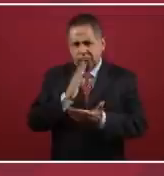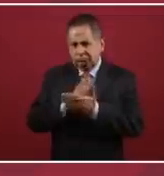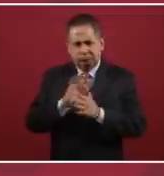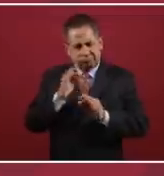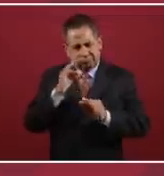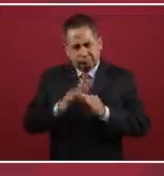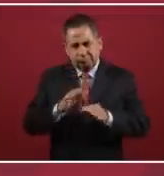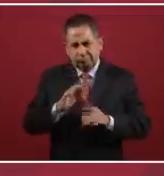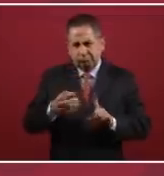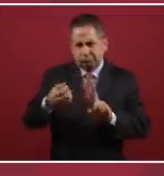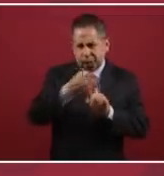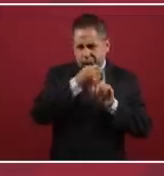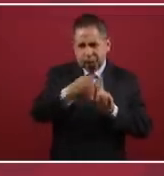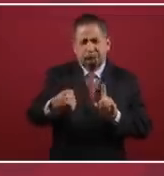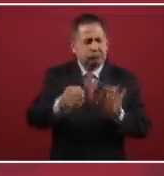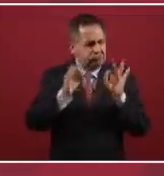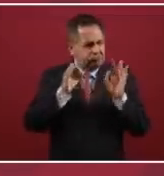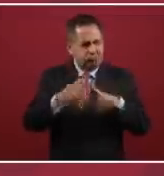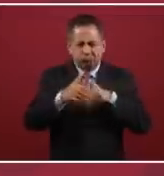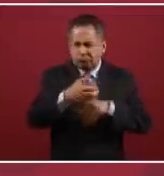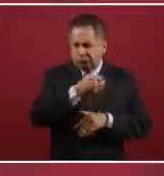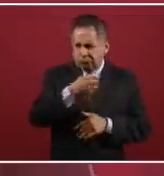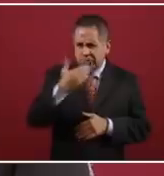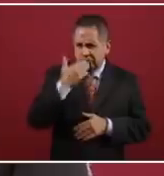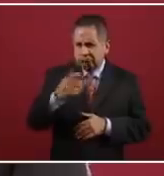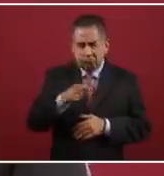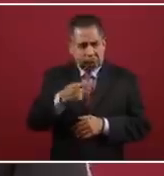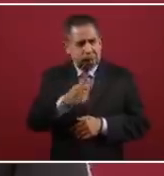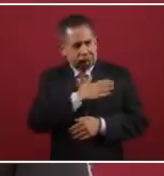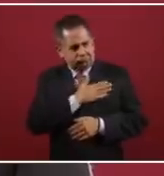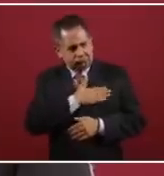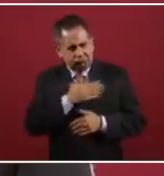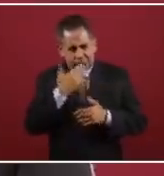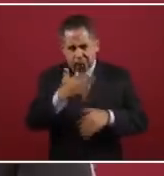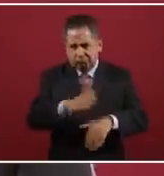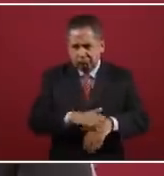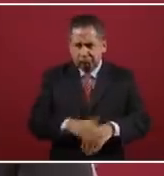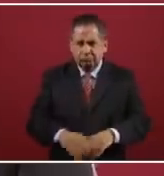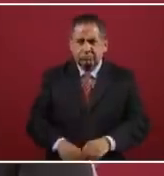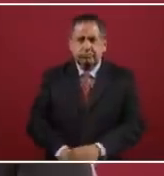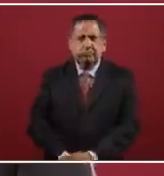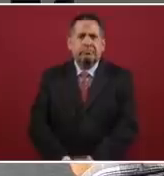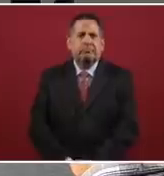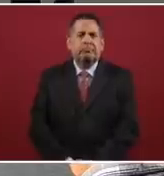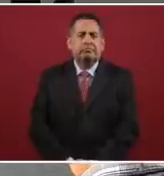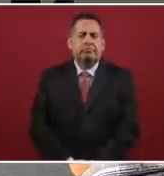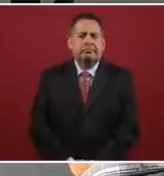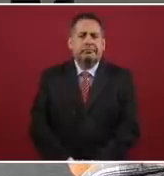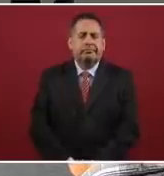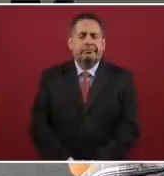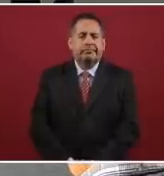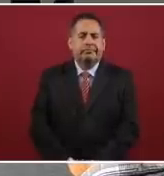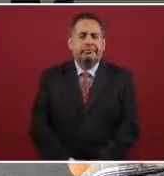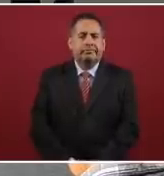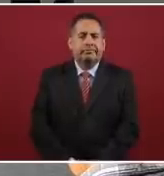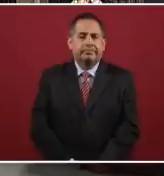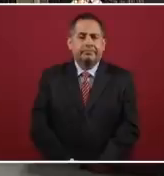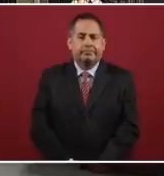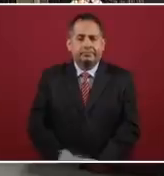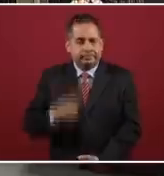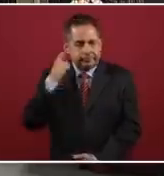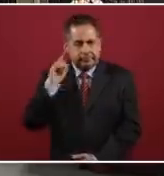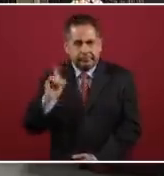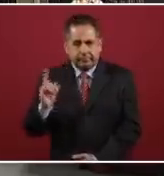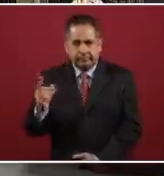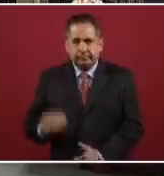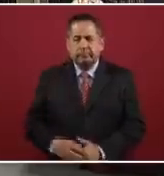bastante organización de los manifestantes. En materia de prevención, quiero que recalcarme muy bien,